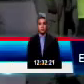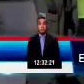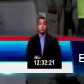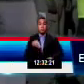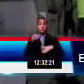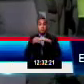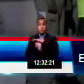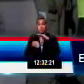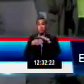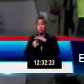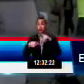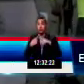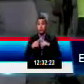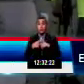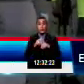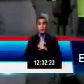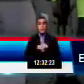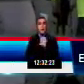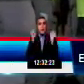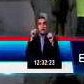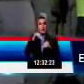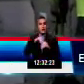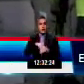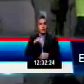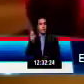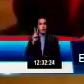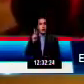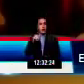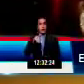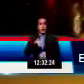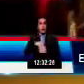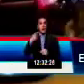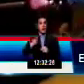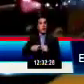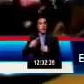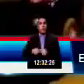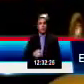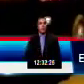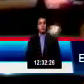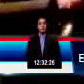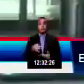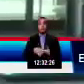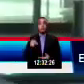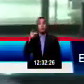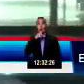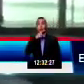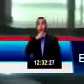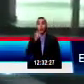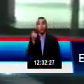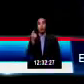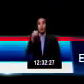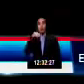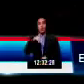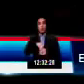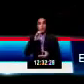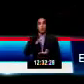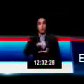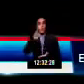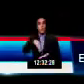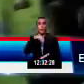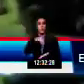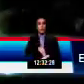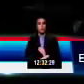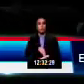Los allanamientos se realizaron en las primeras horas de la madrugada de este viernes en la ciudad de Quito y en los cantones de Puerto Viejo y Sucre, en la provincia de